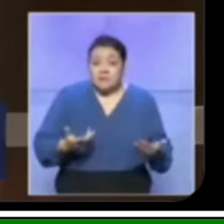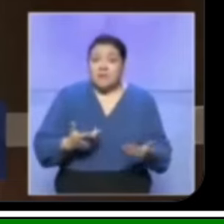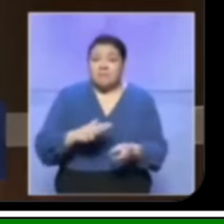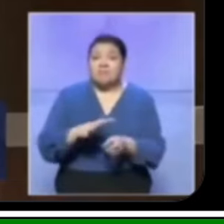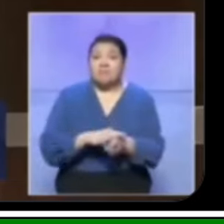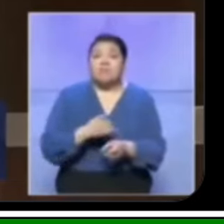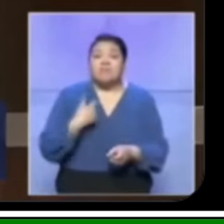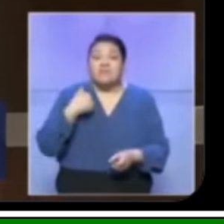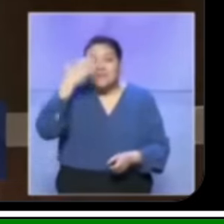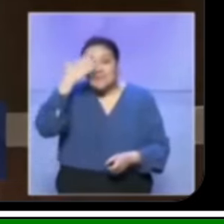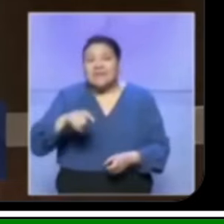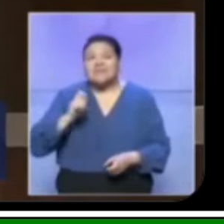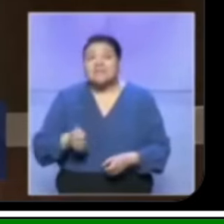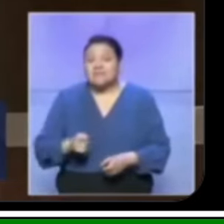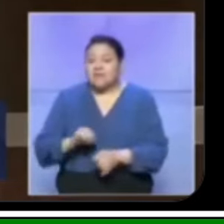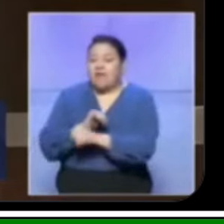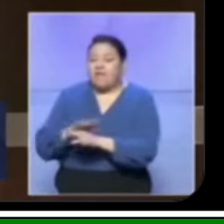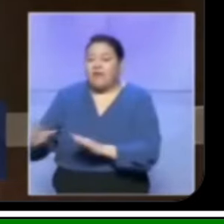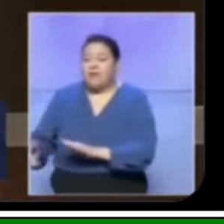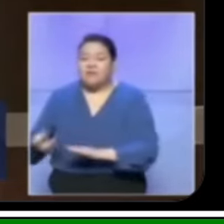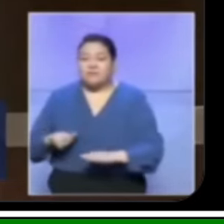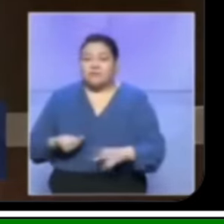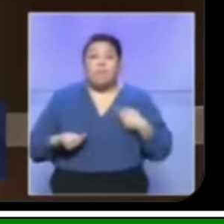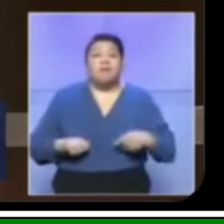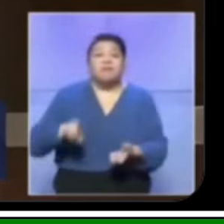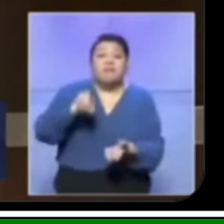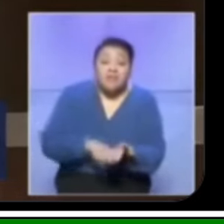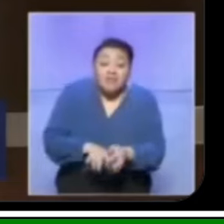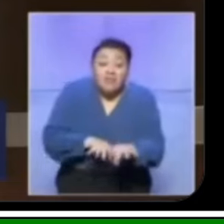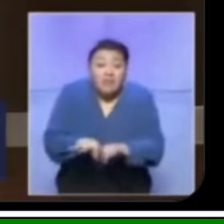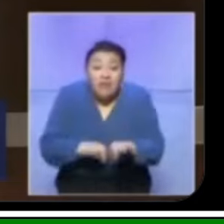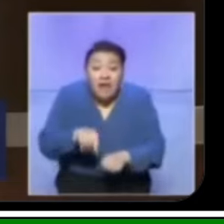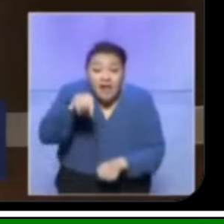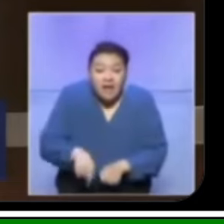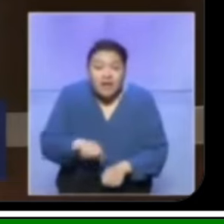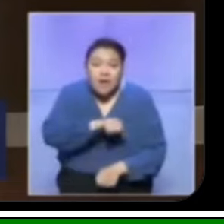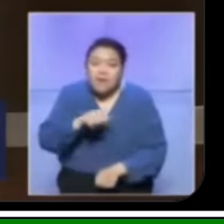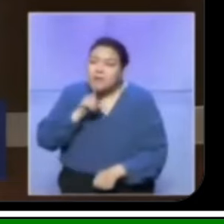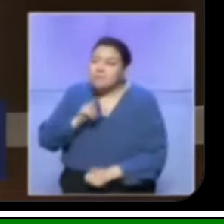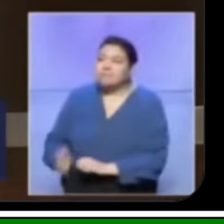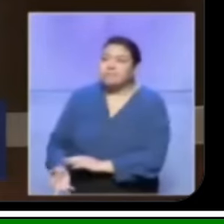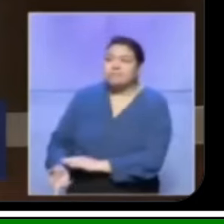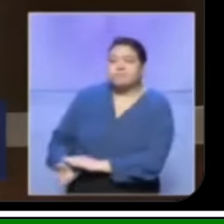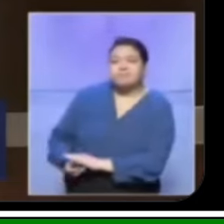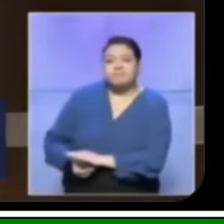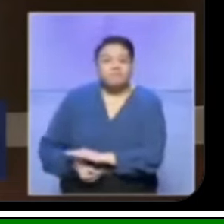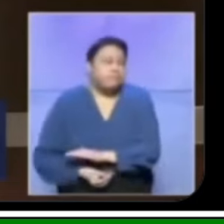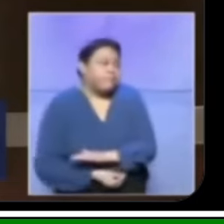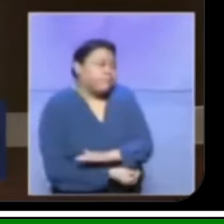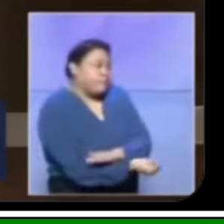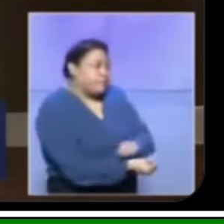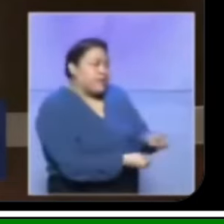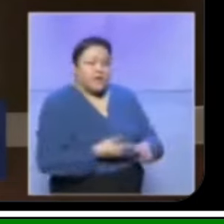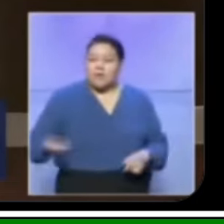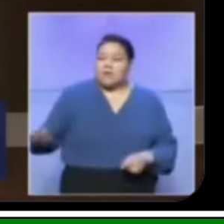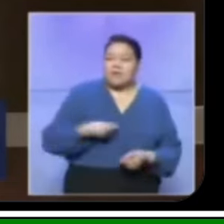de estas filtraciones desde adentro para que desde afuera vengan a presionar no son